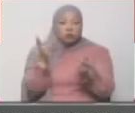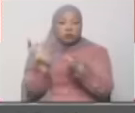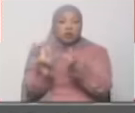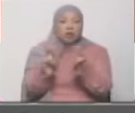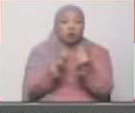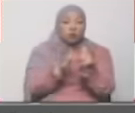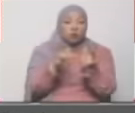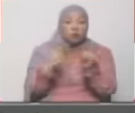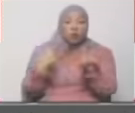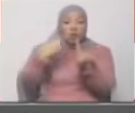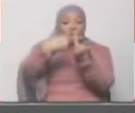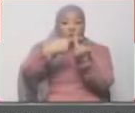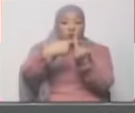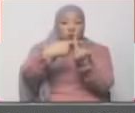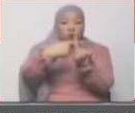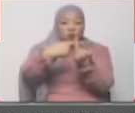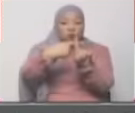Señor Jesucristo,